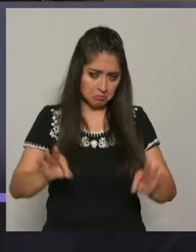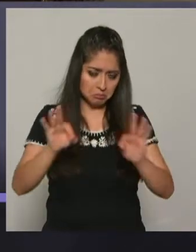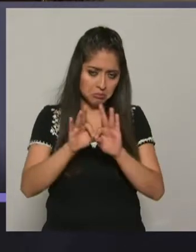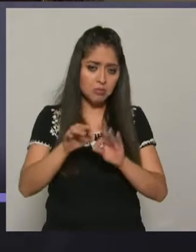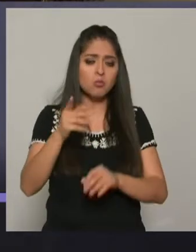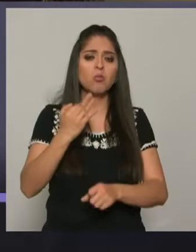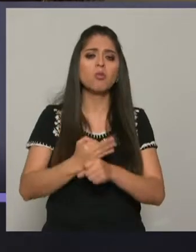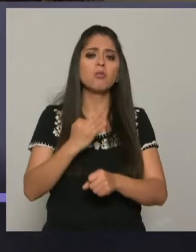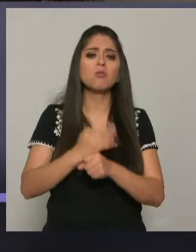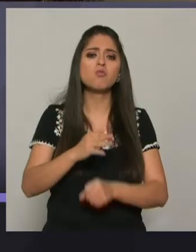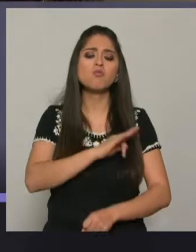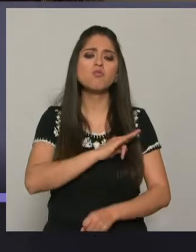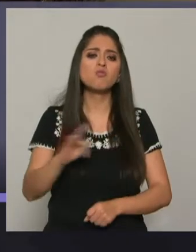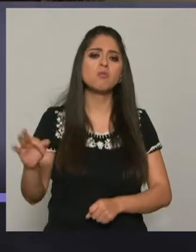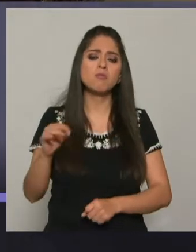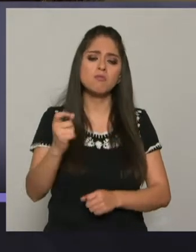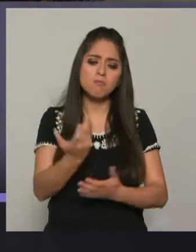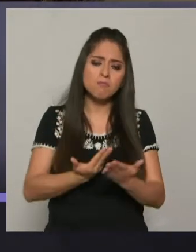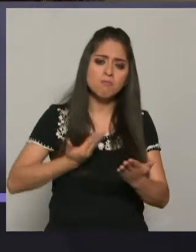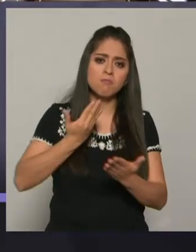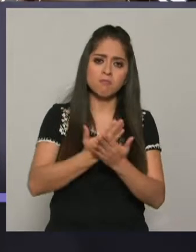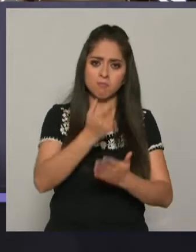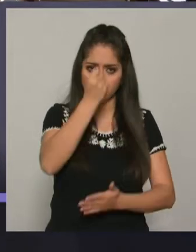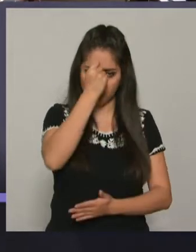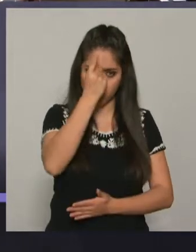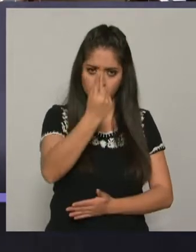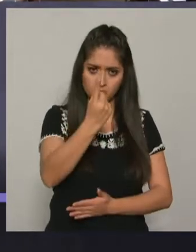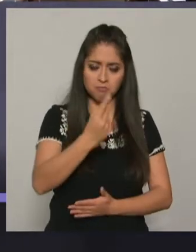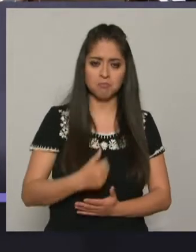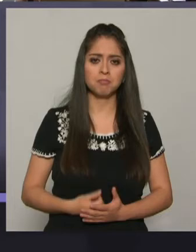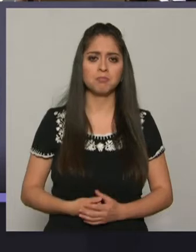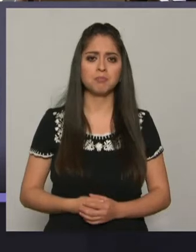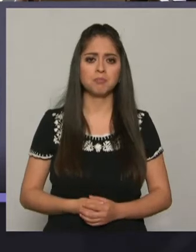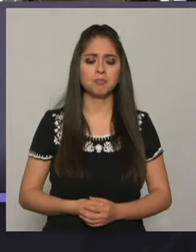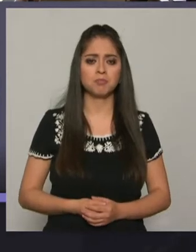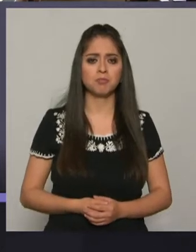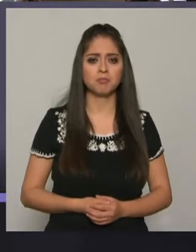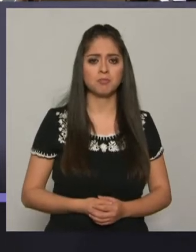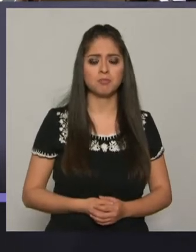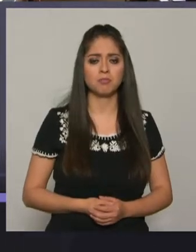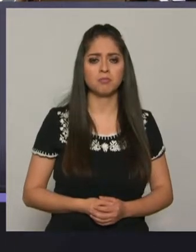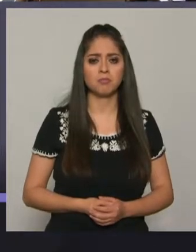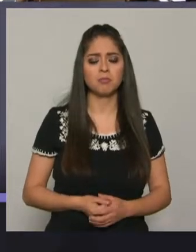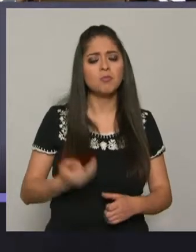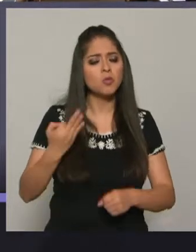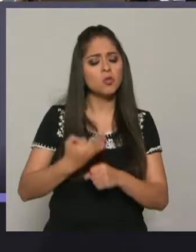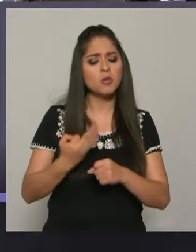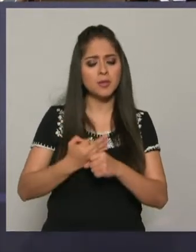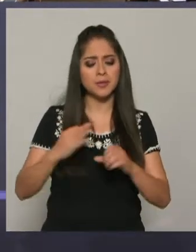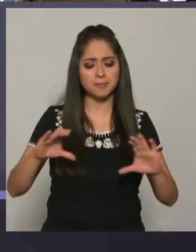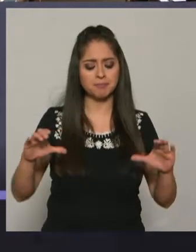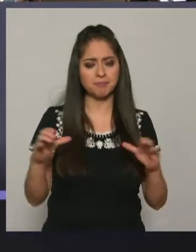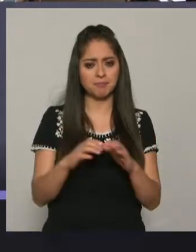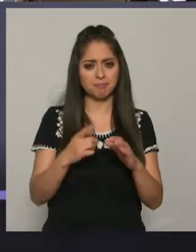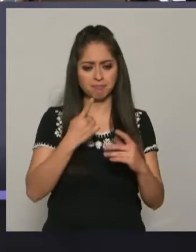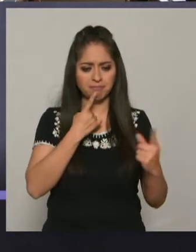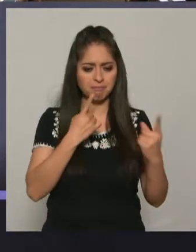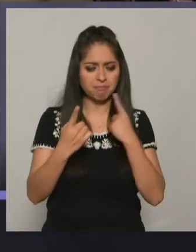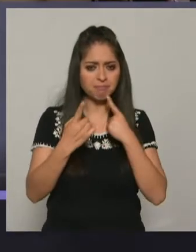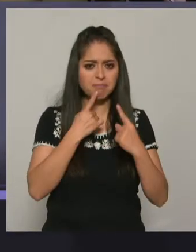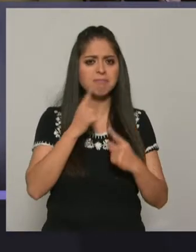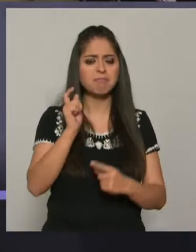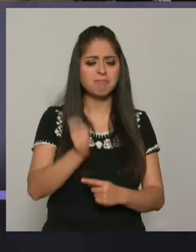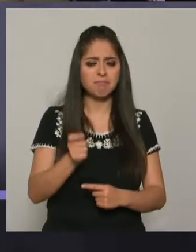el momento en el que se puede dar esta iniciativa. Estamos, y ya lo abordaban aquí en la mesa hace unos minutos, con un problema